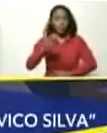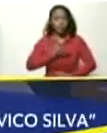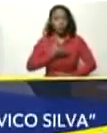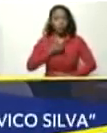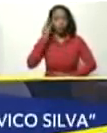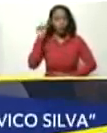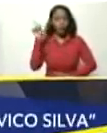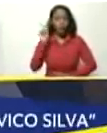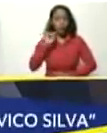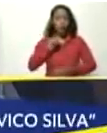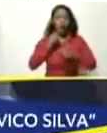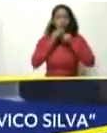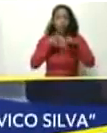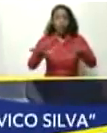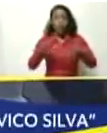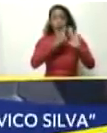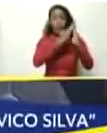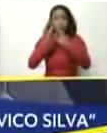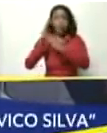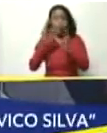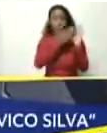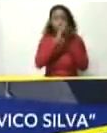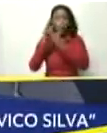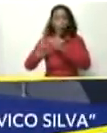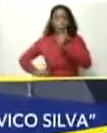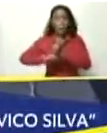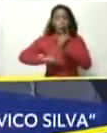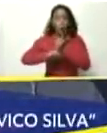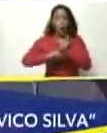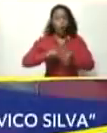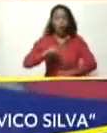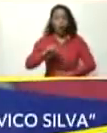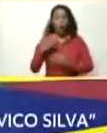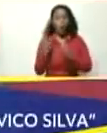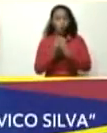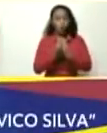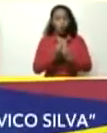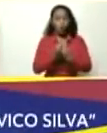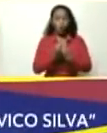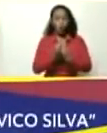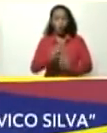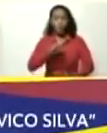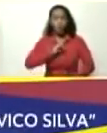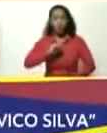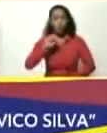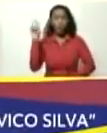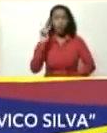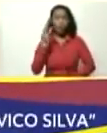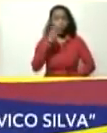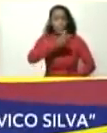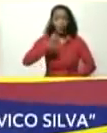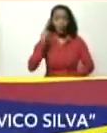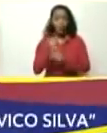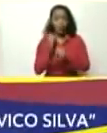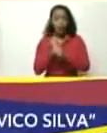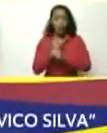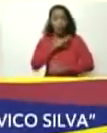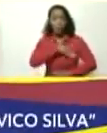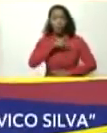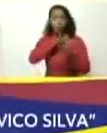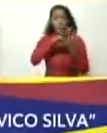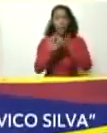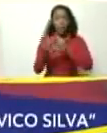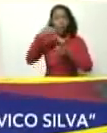casa a casa en las comunidades. Para eso nos apoya los compañeros de Somos Venezuela, los compañeros de la misión Barrio Adentro y la